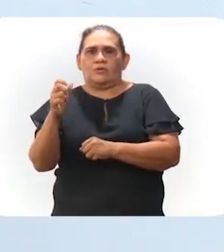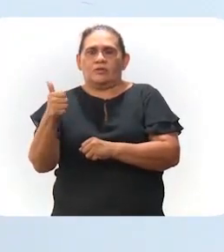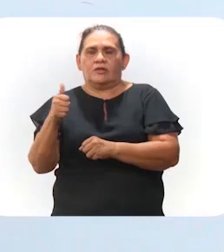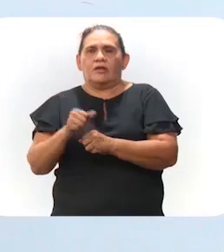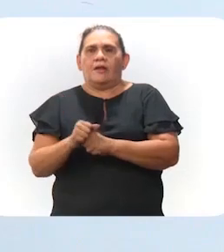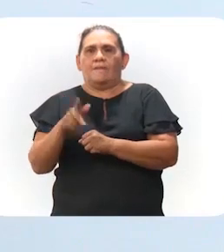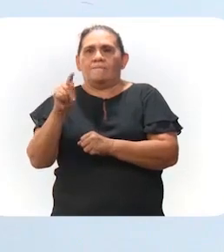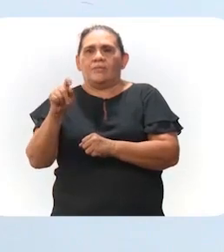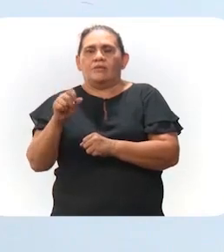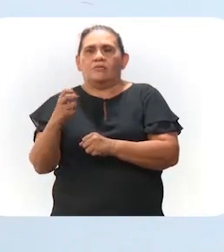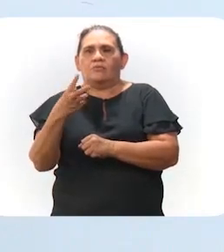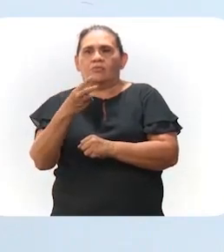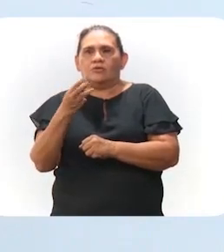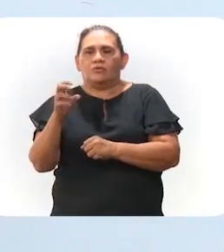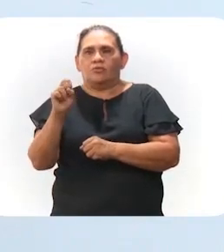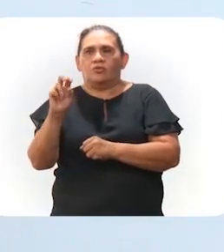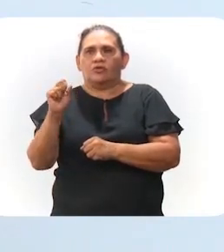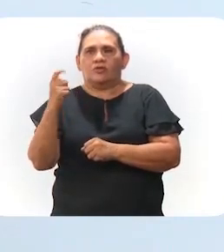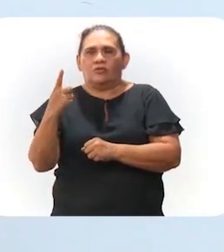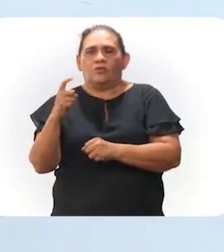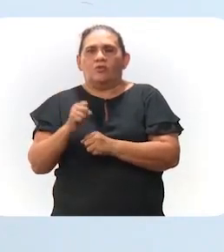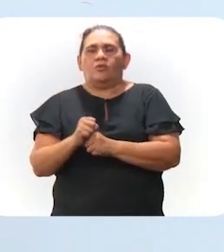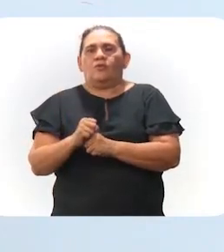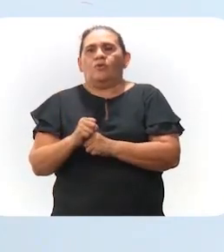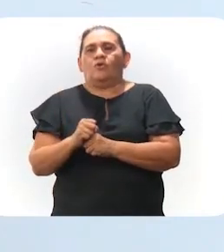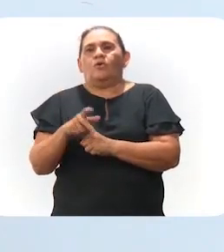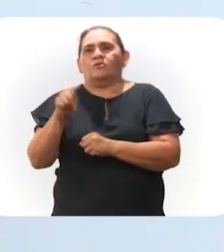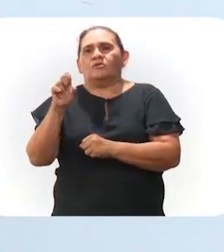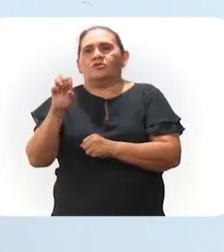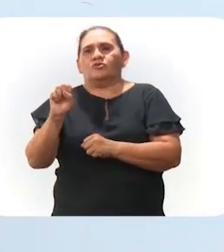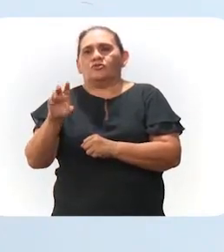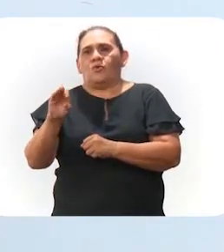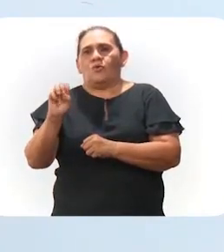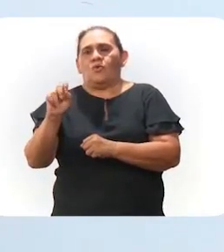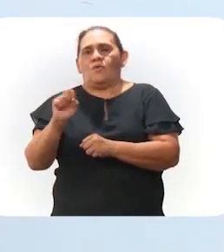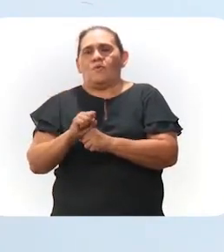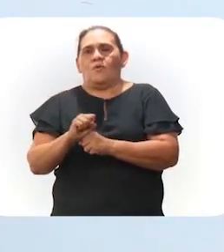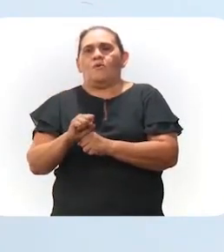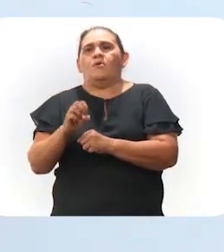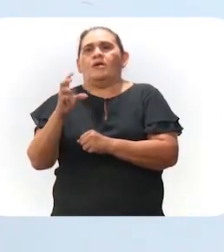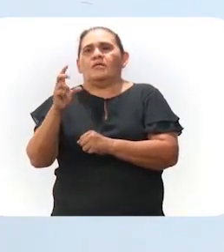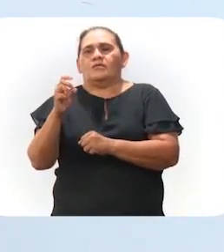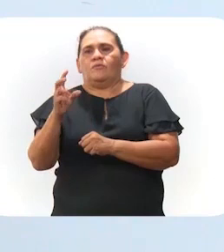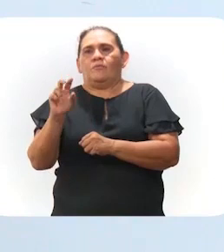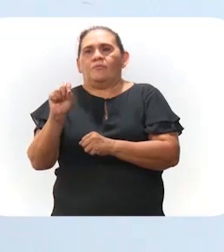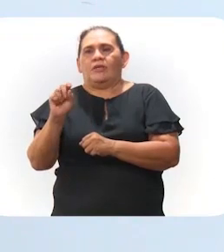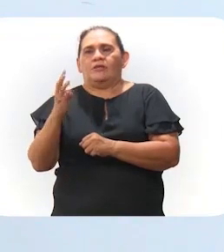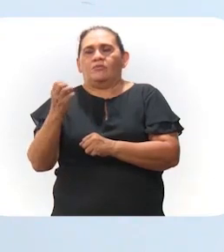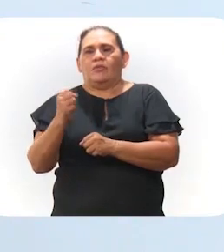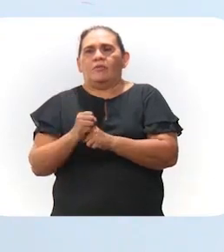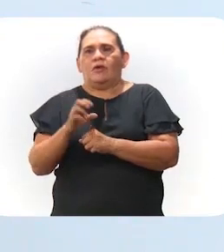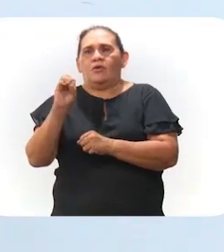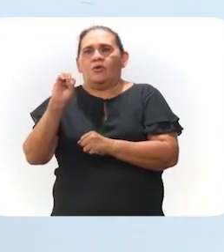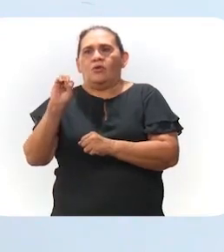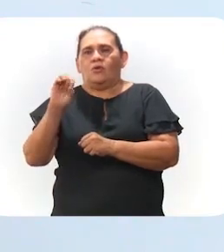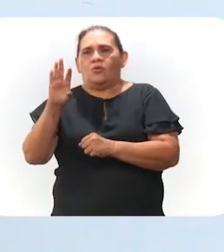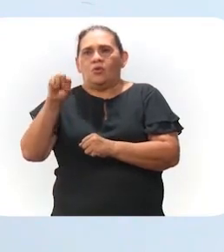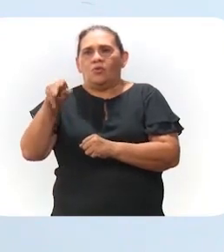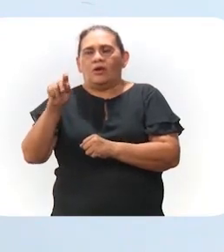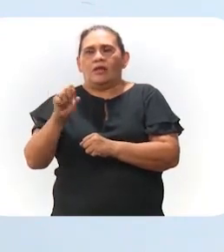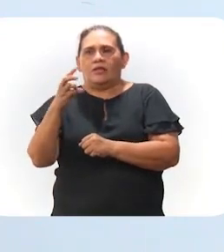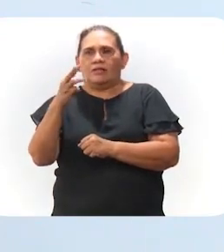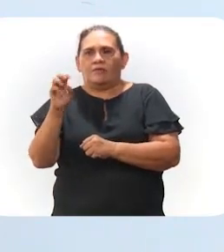Peto 381, Tixcocop 329, Temozón 324, Concal